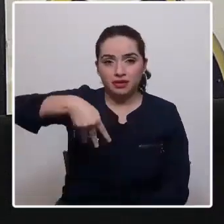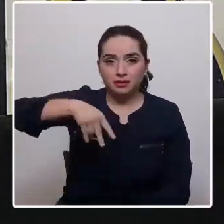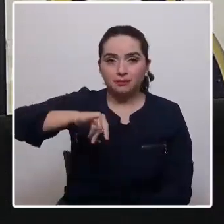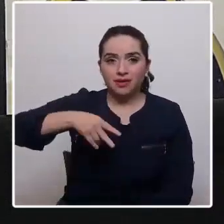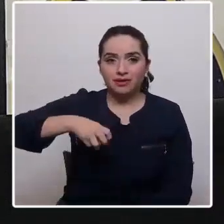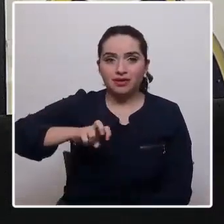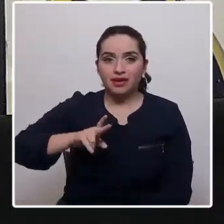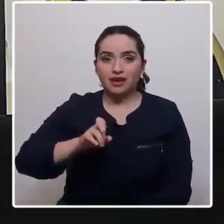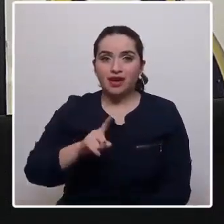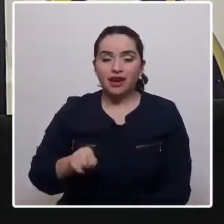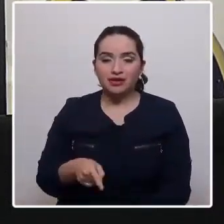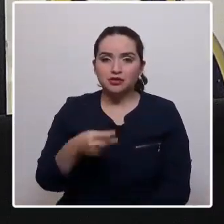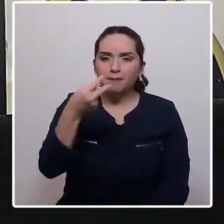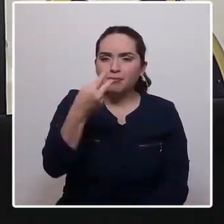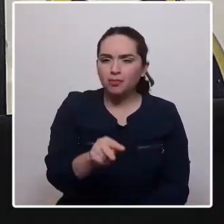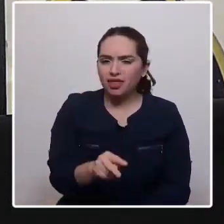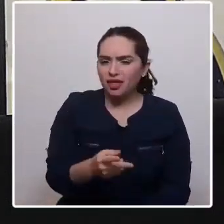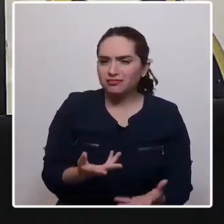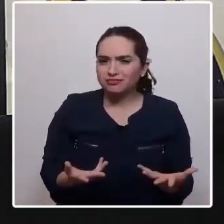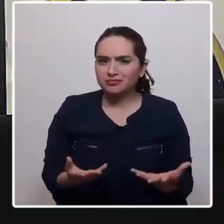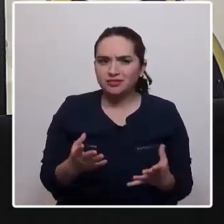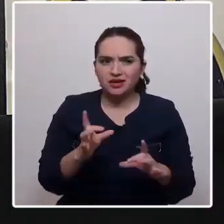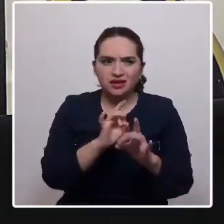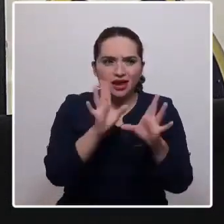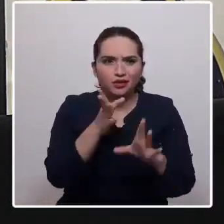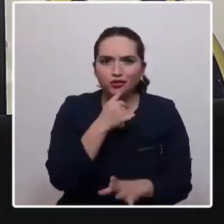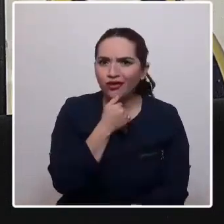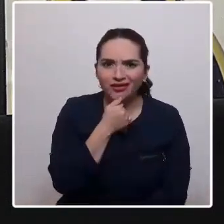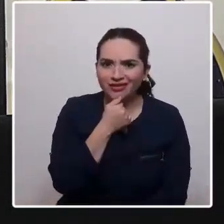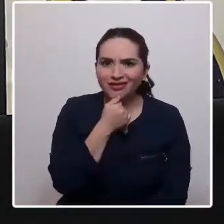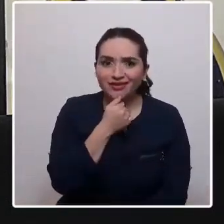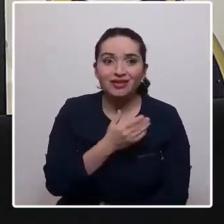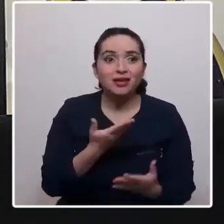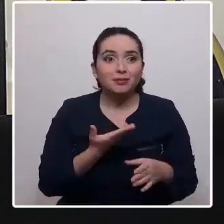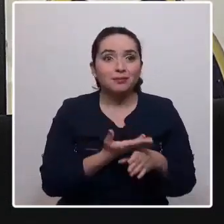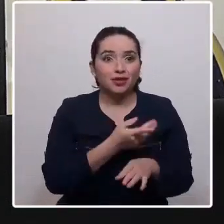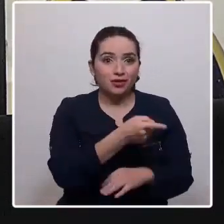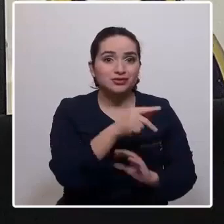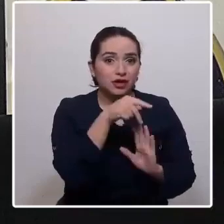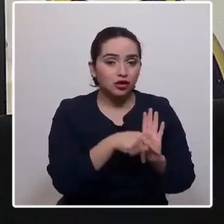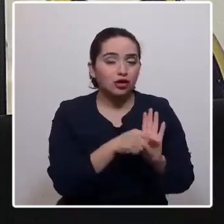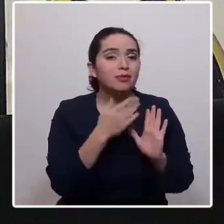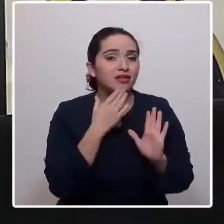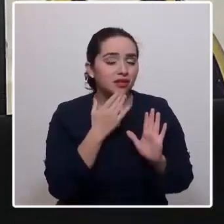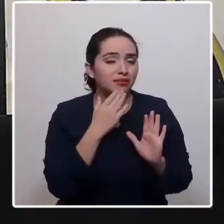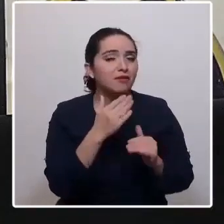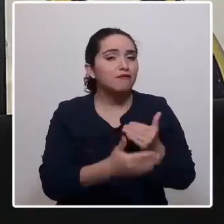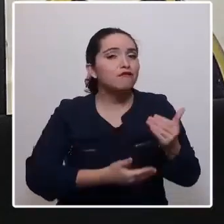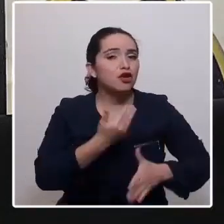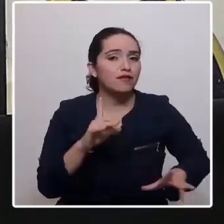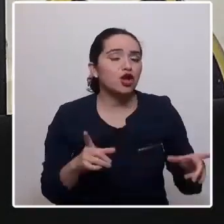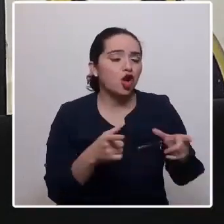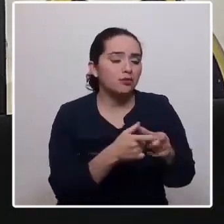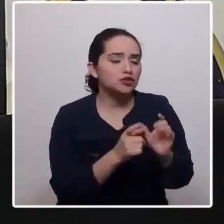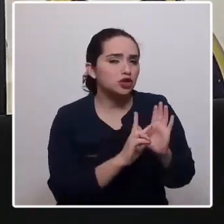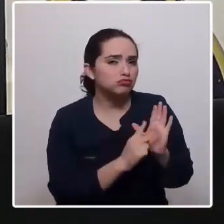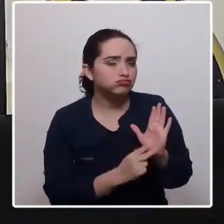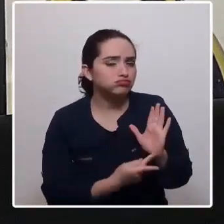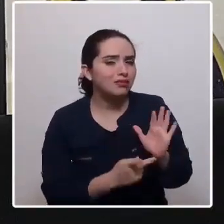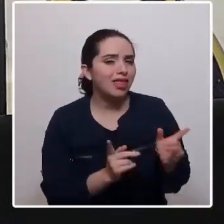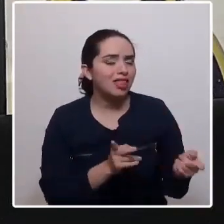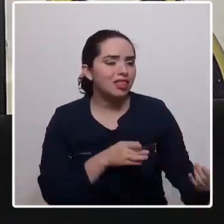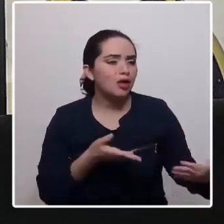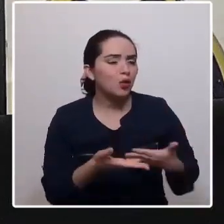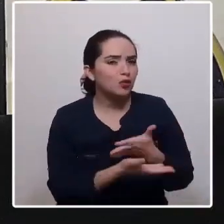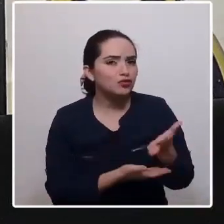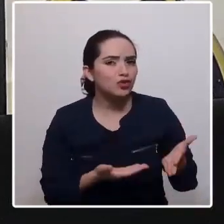una propiedad mucho más difusa. Por lo tanto, solicitaré que esa norma también pueda permitirse regresar a la comisión para su discusión. En este